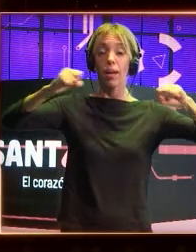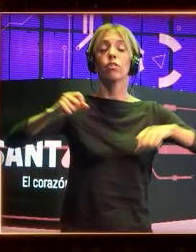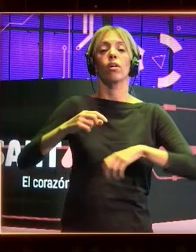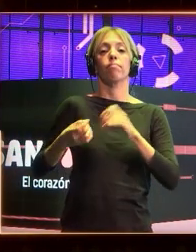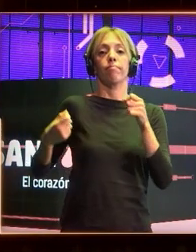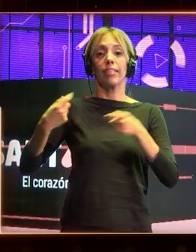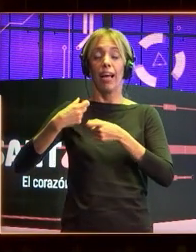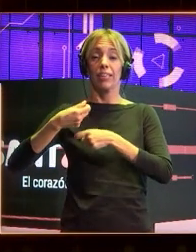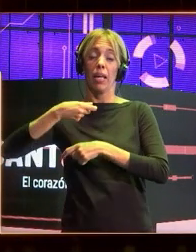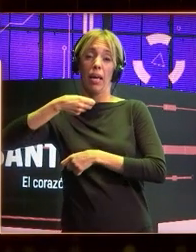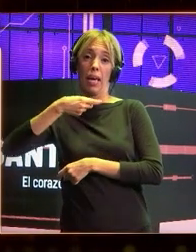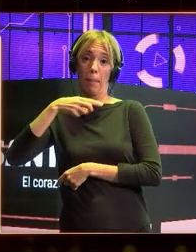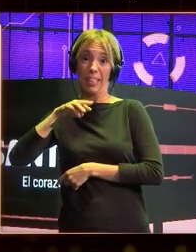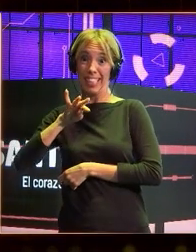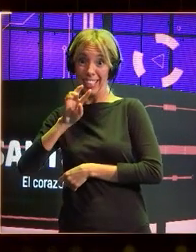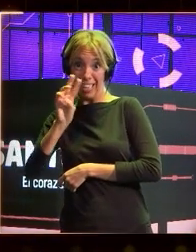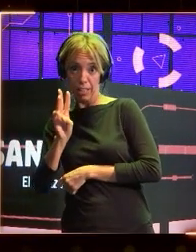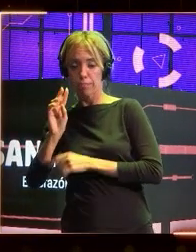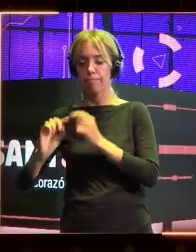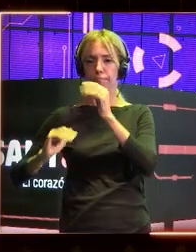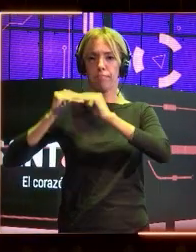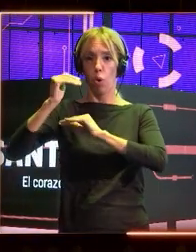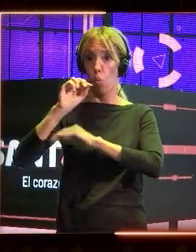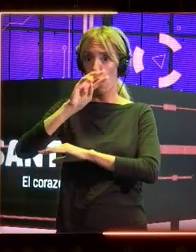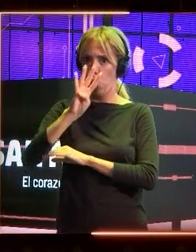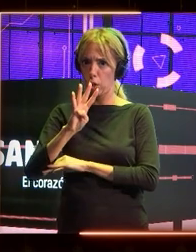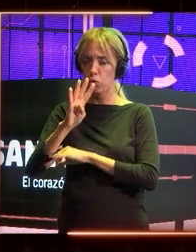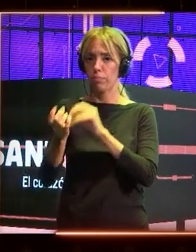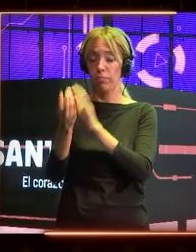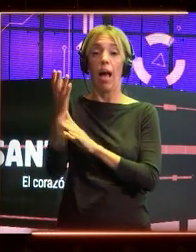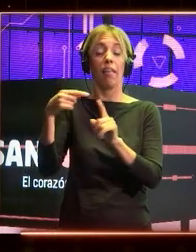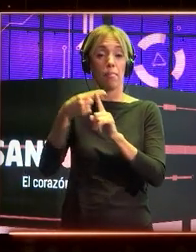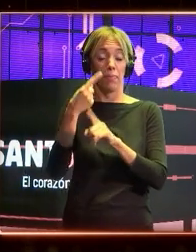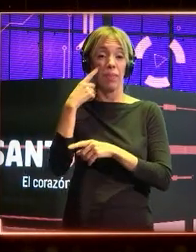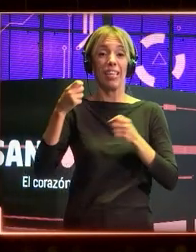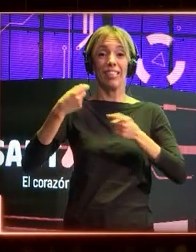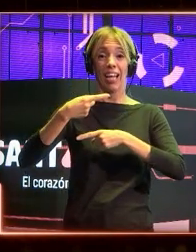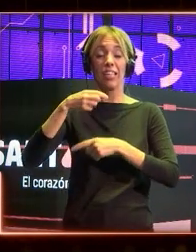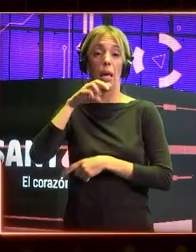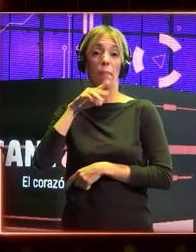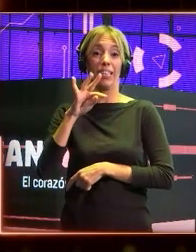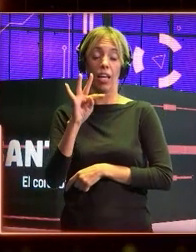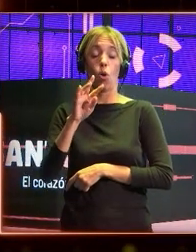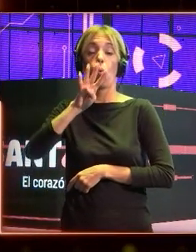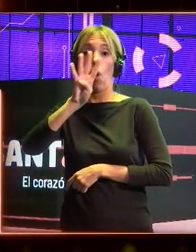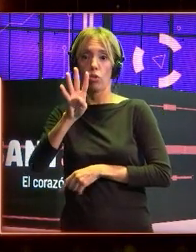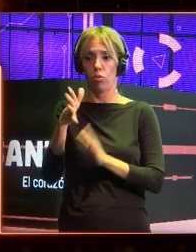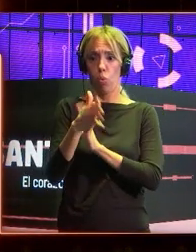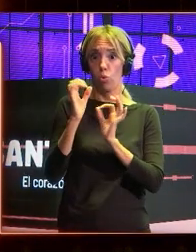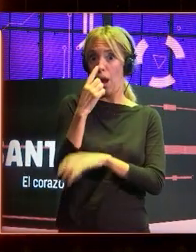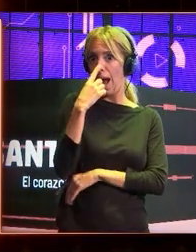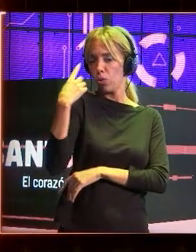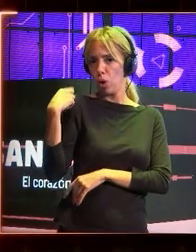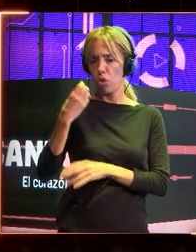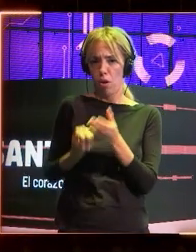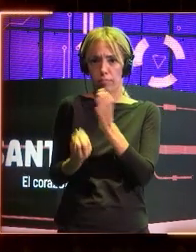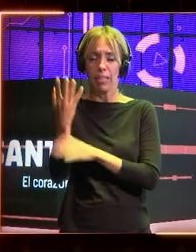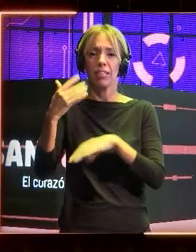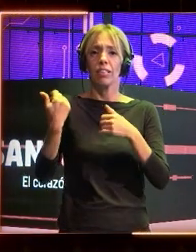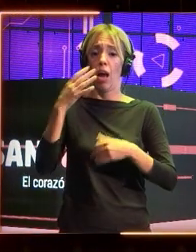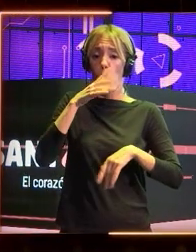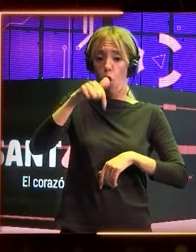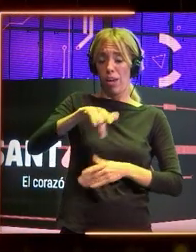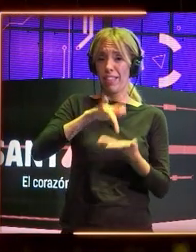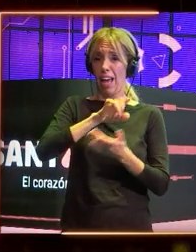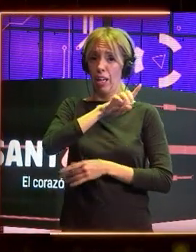gpt cu y gpt 4 además muy bonito salió hace un año justamente el Hoy estamos a 14